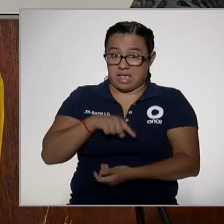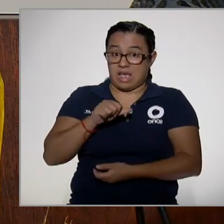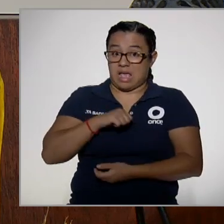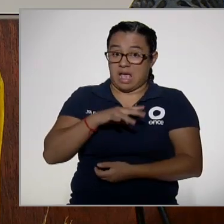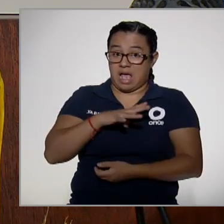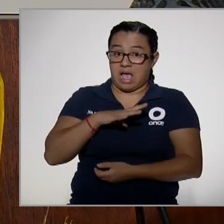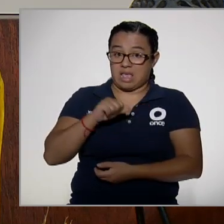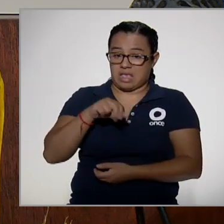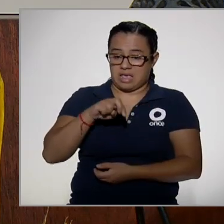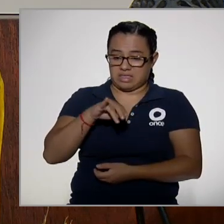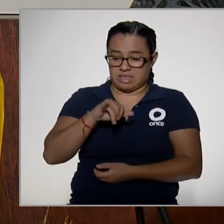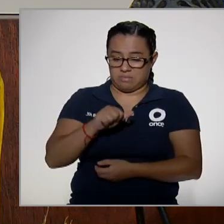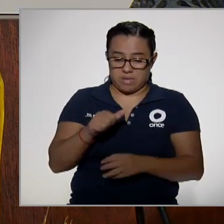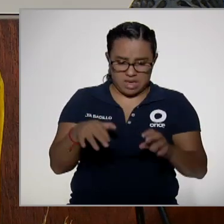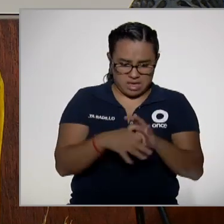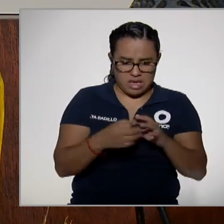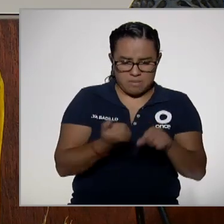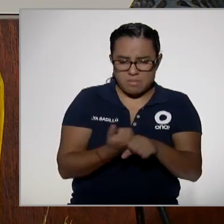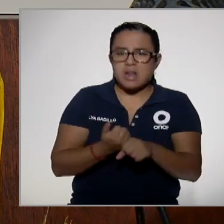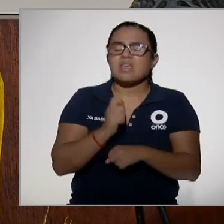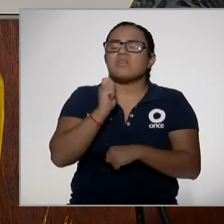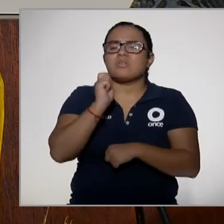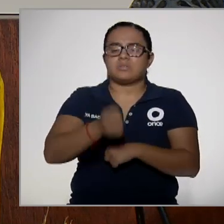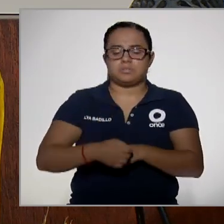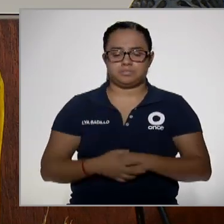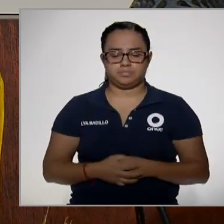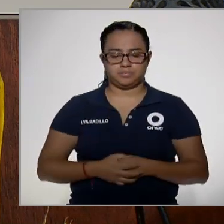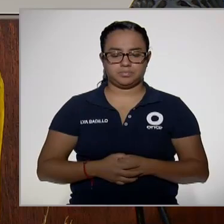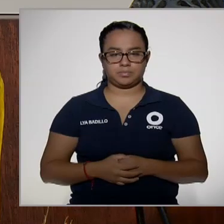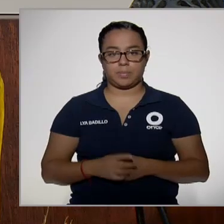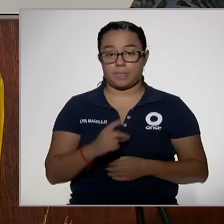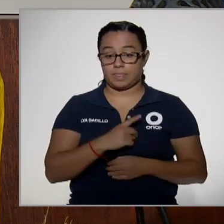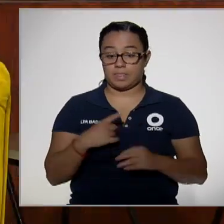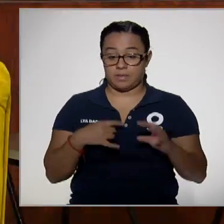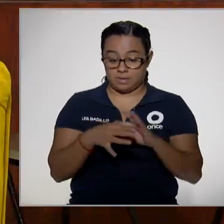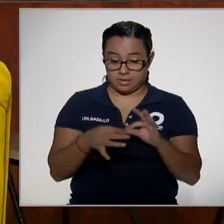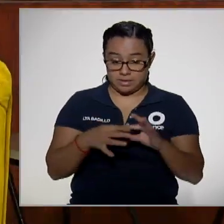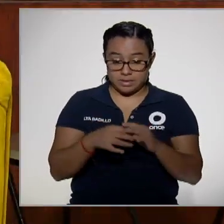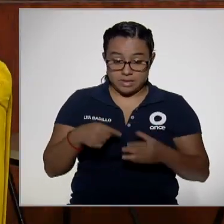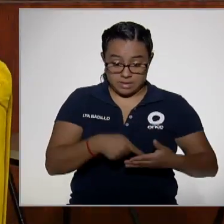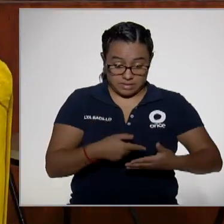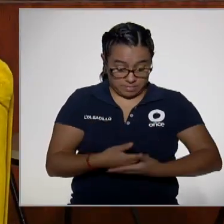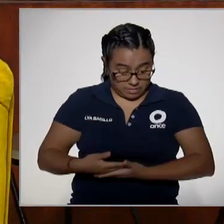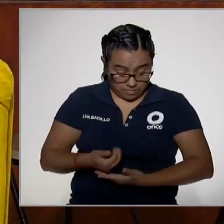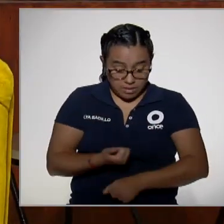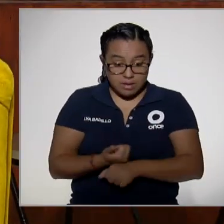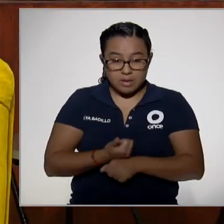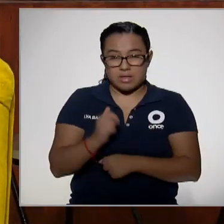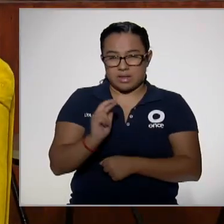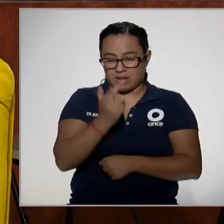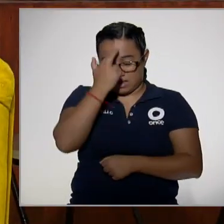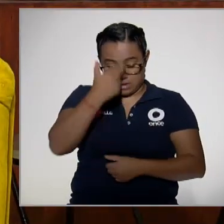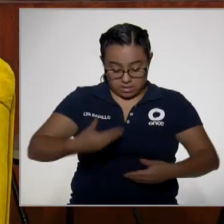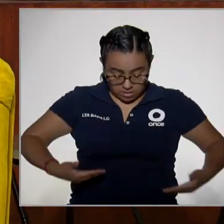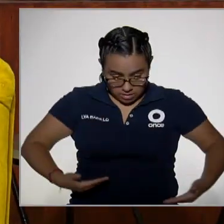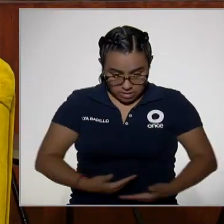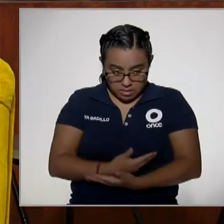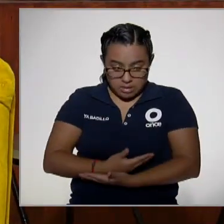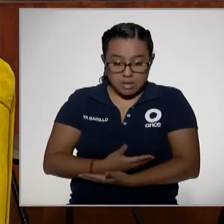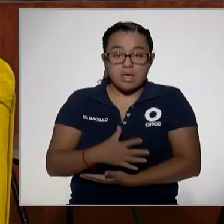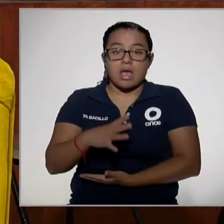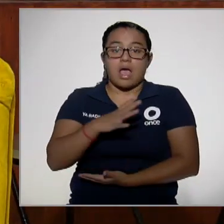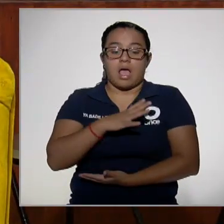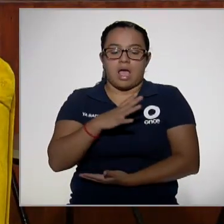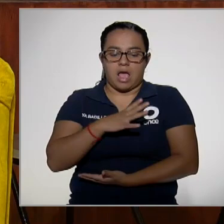verlo el color amarillo con la anemia bueno hay que destacar en qué momento el bebé está amarillo recordemos que en la etapa de nacimiento ahí está